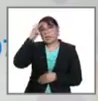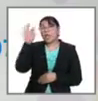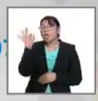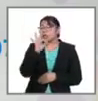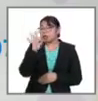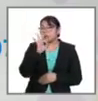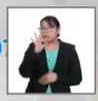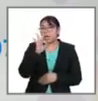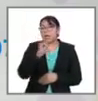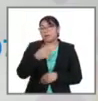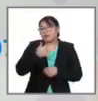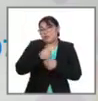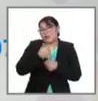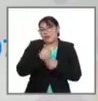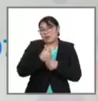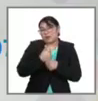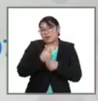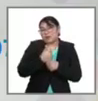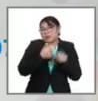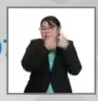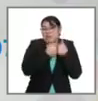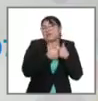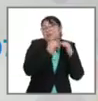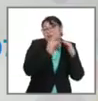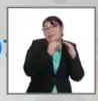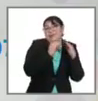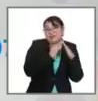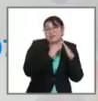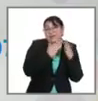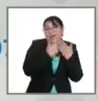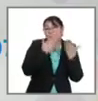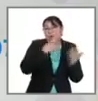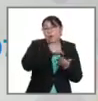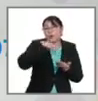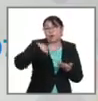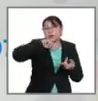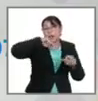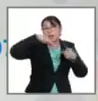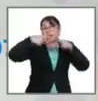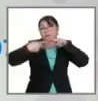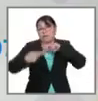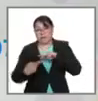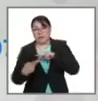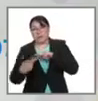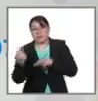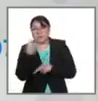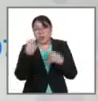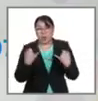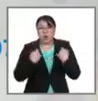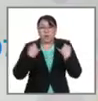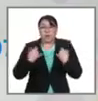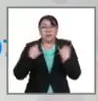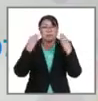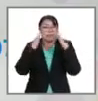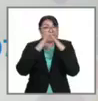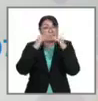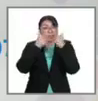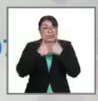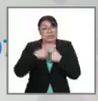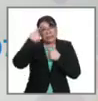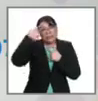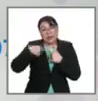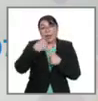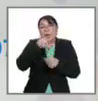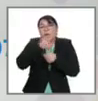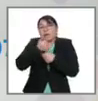trabajando mucho a fin de que los jóvenes no fallecieron ahora nos toca proteger los básico observemos las medidas sanitarias dentro